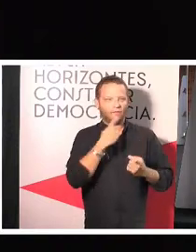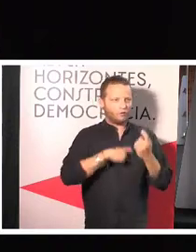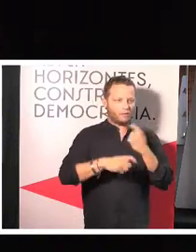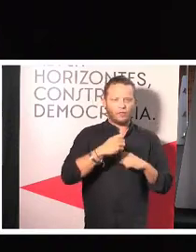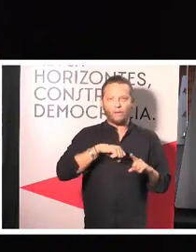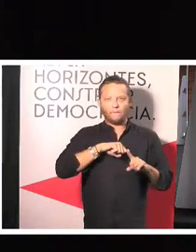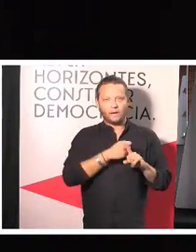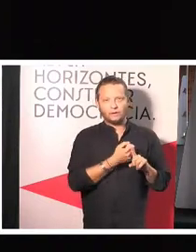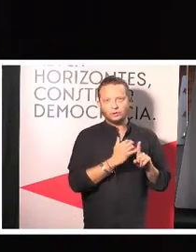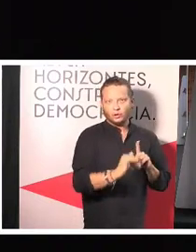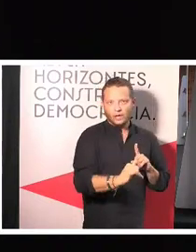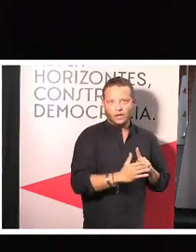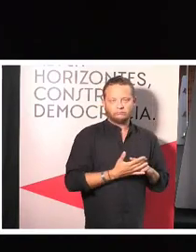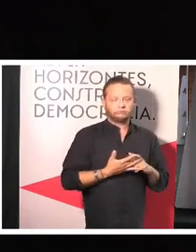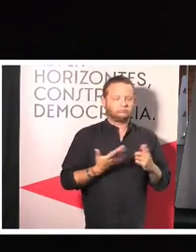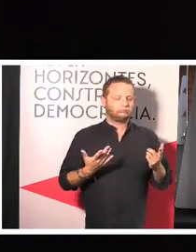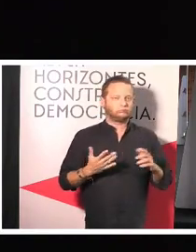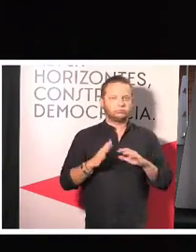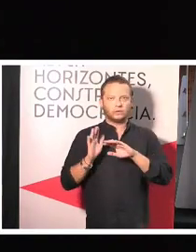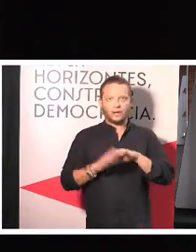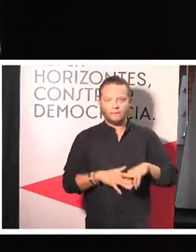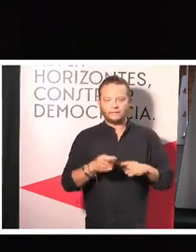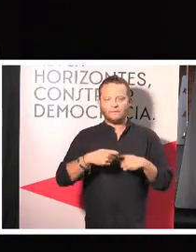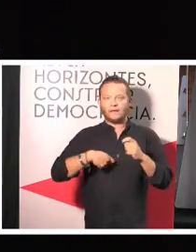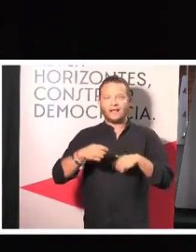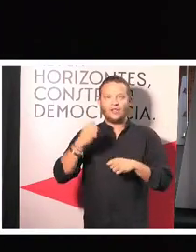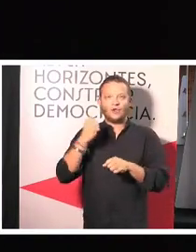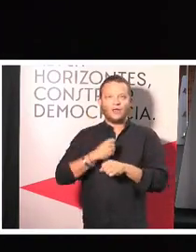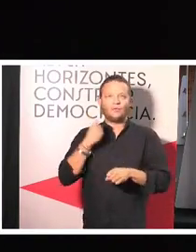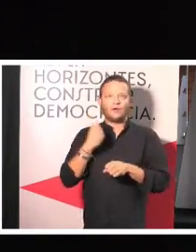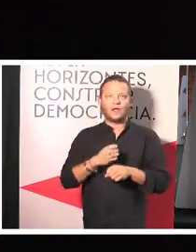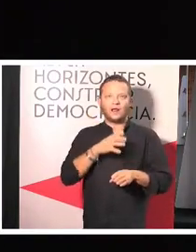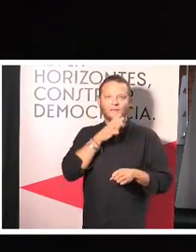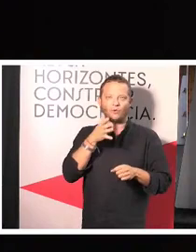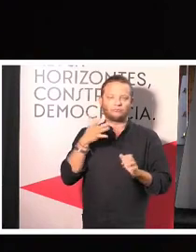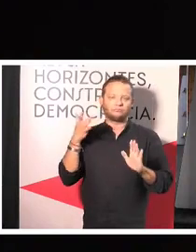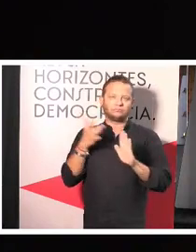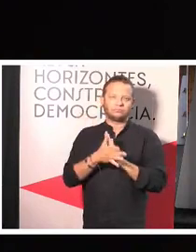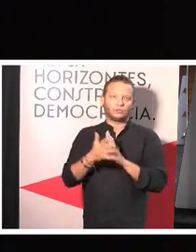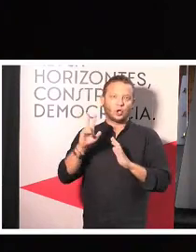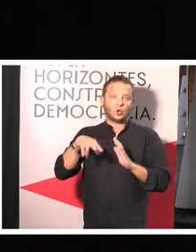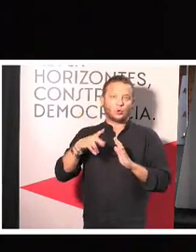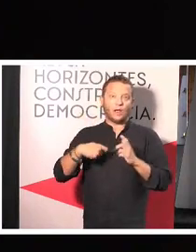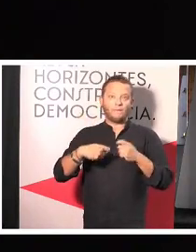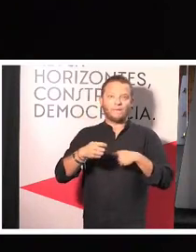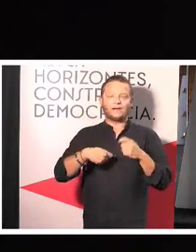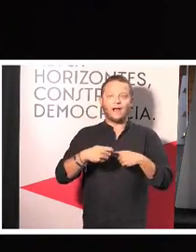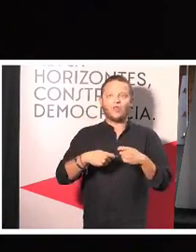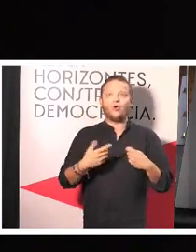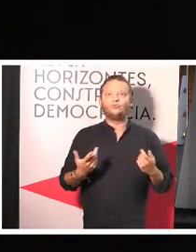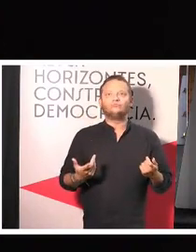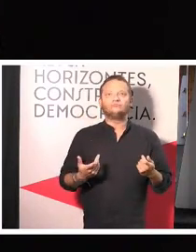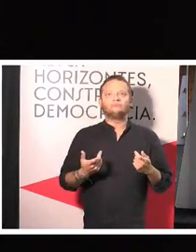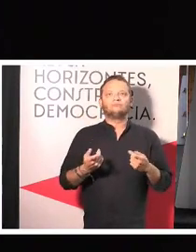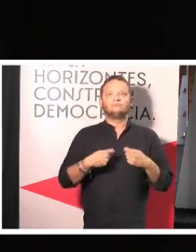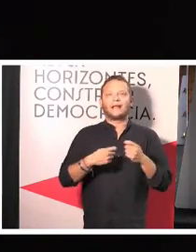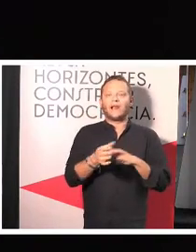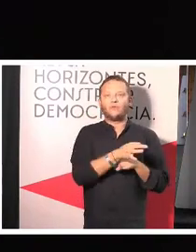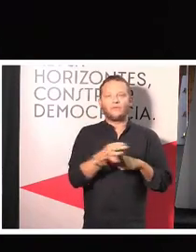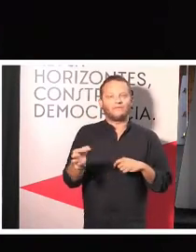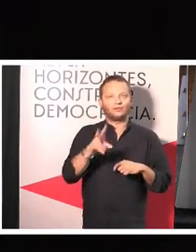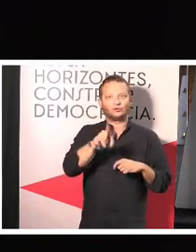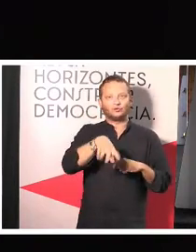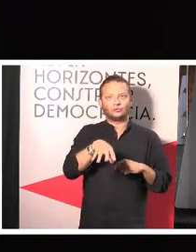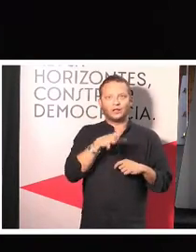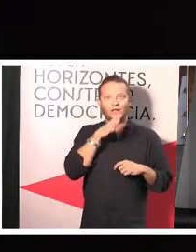con presiones, aparte de que un mercado laboral, por definición, nunca es un mercado, digamos... perfecto, en